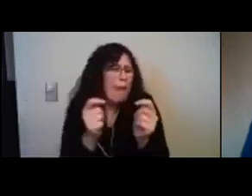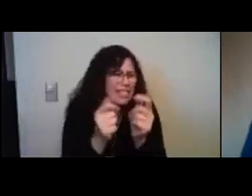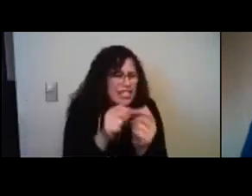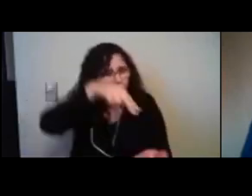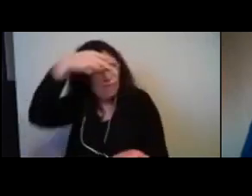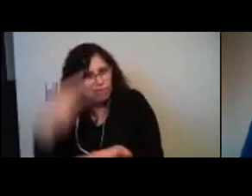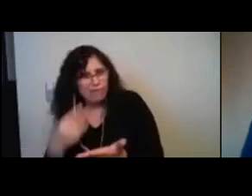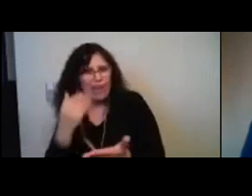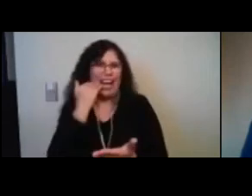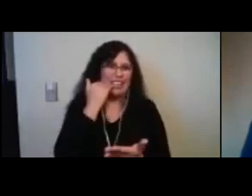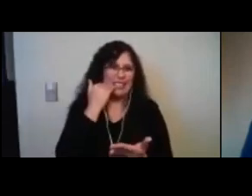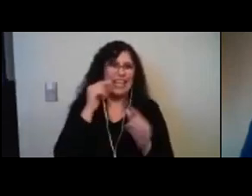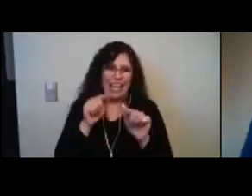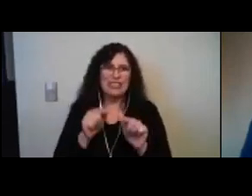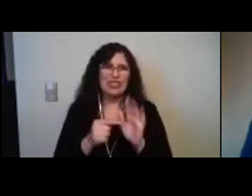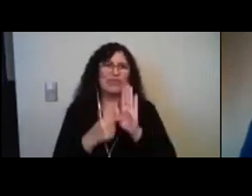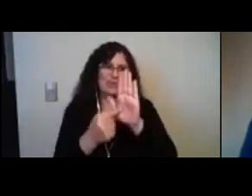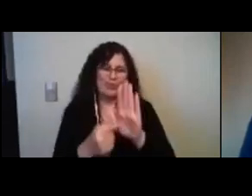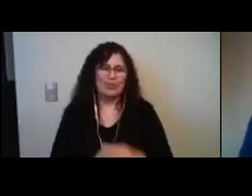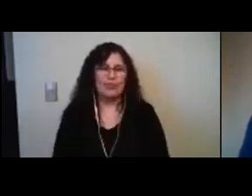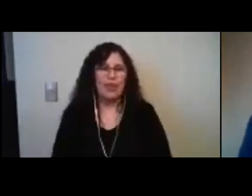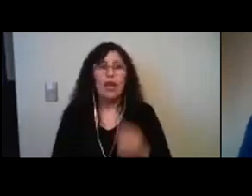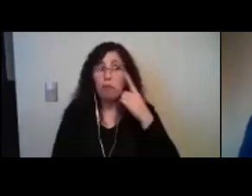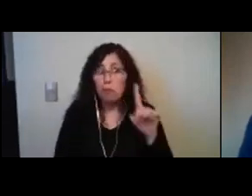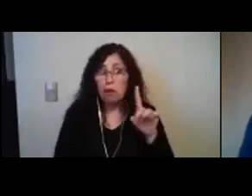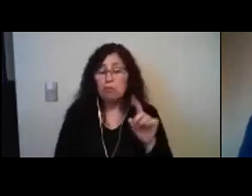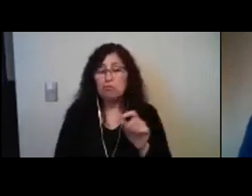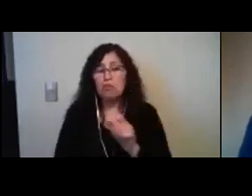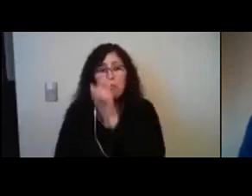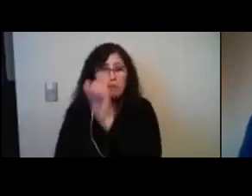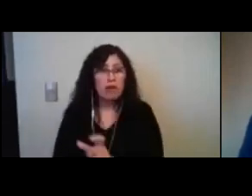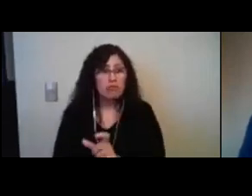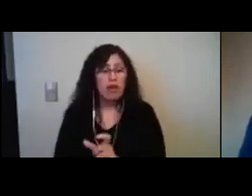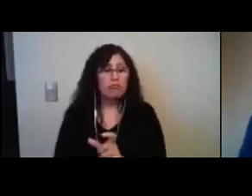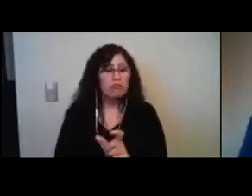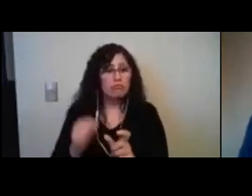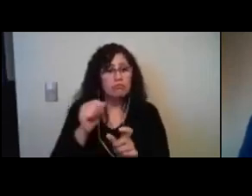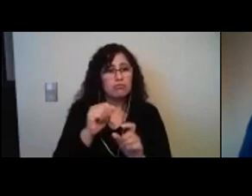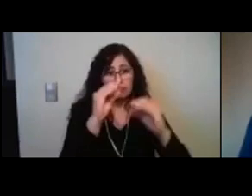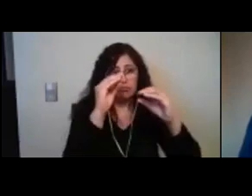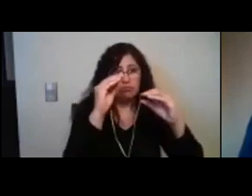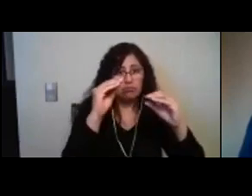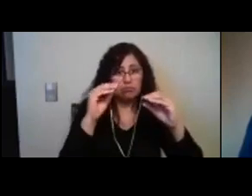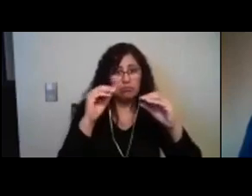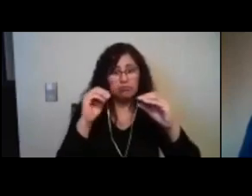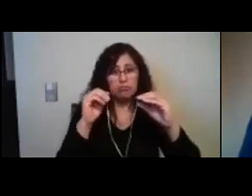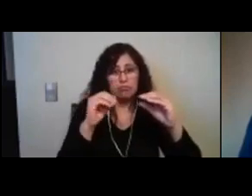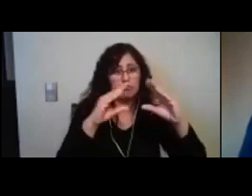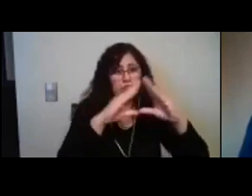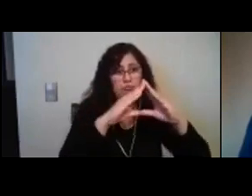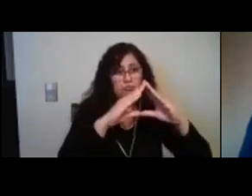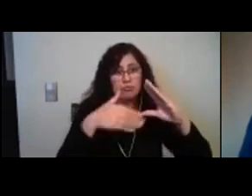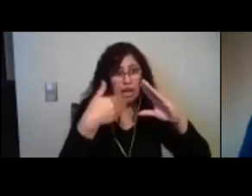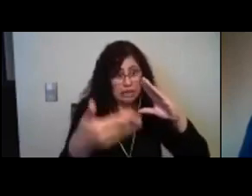¿ya? Eso, ¿ya? Pero una persona con lesiones en la vía más bien extrapiramidal va a ser mucho